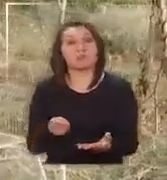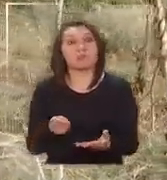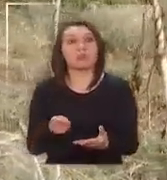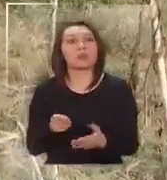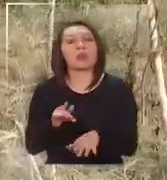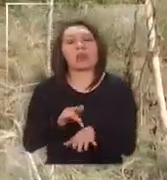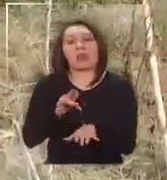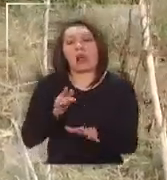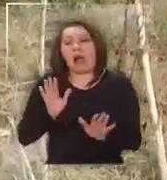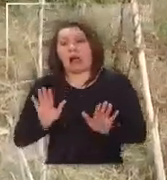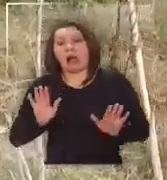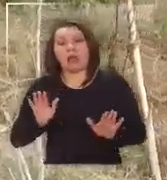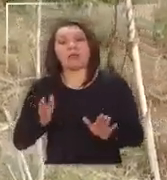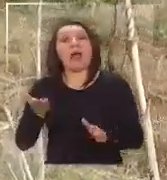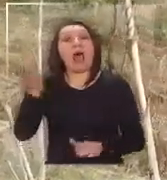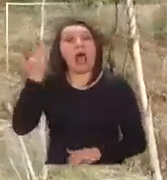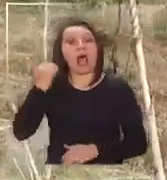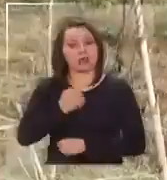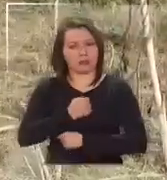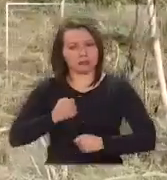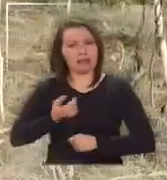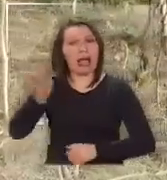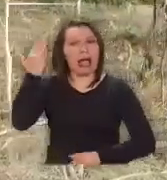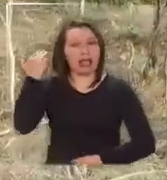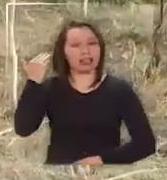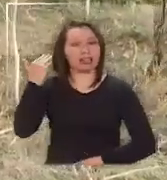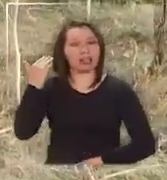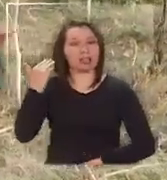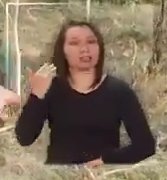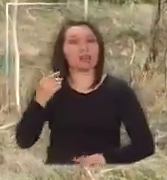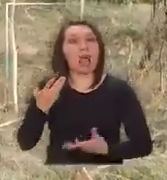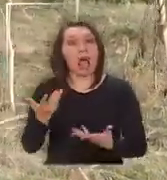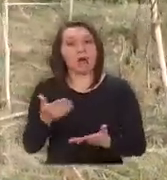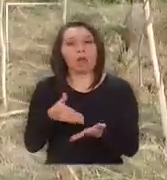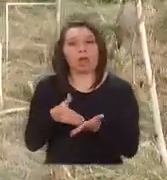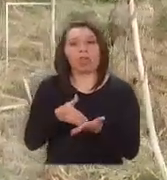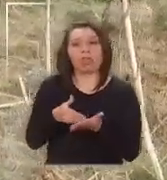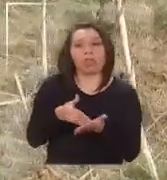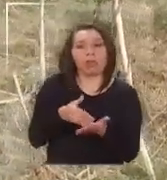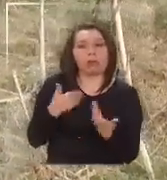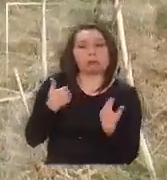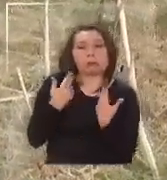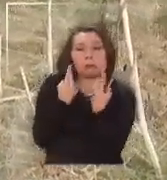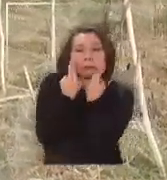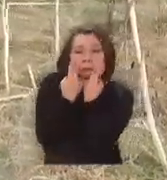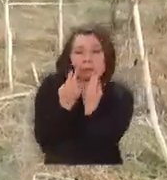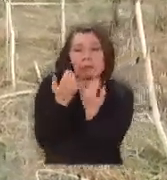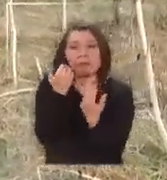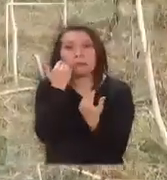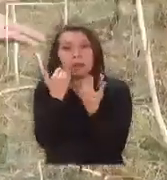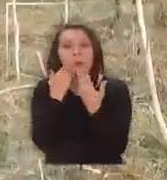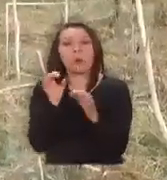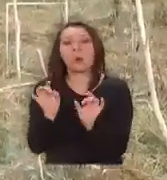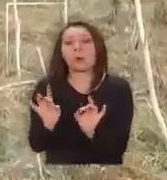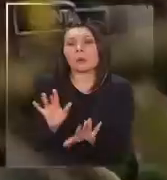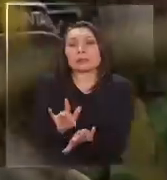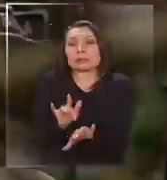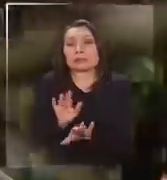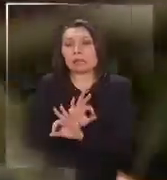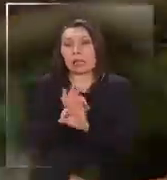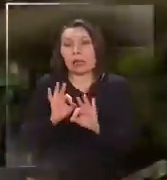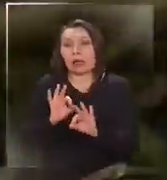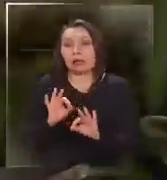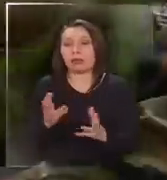delicados por todo. Antes que eran como más, ¿cómo se dice? Aperrados. Ahora son como delicados, así como los tratamos con seda, pluma, para que